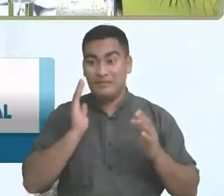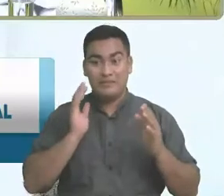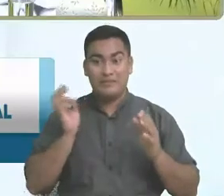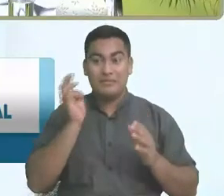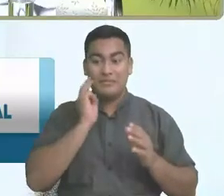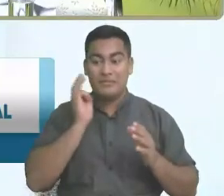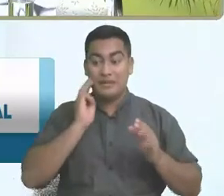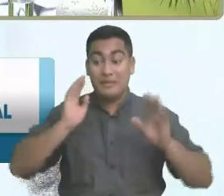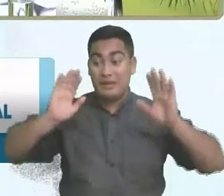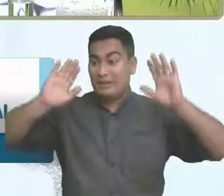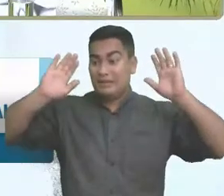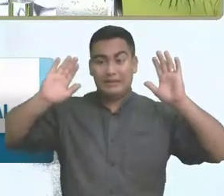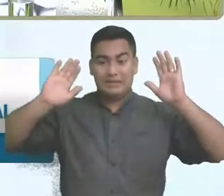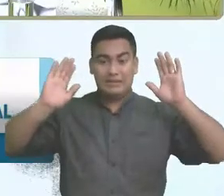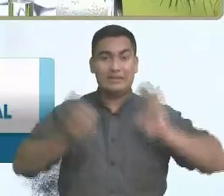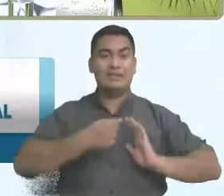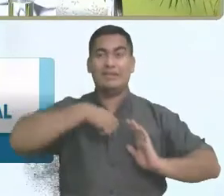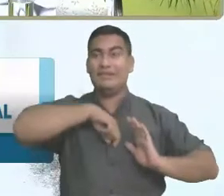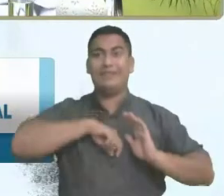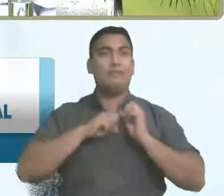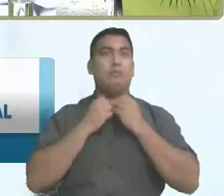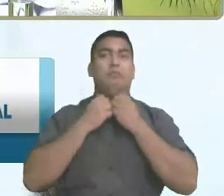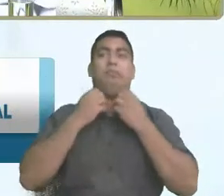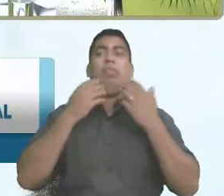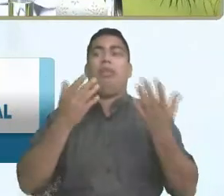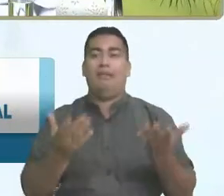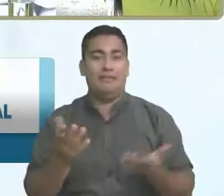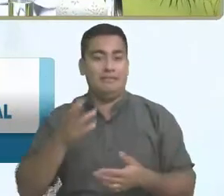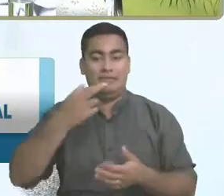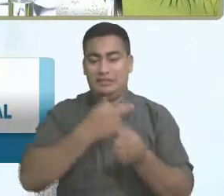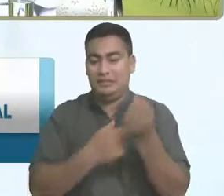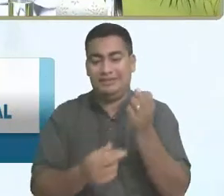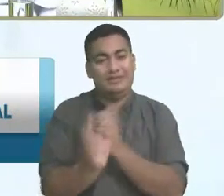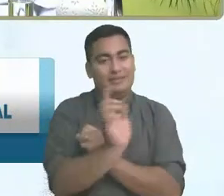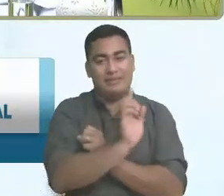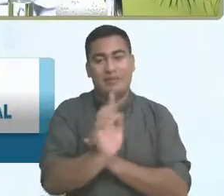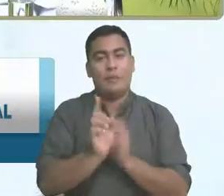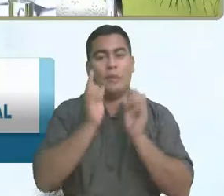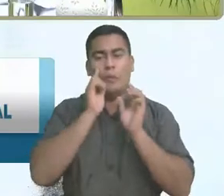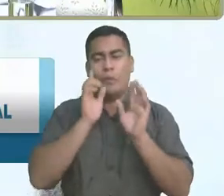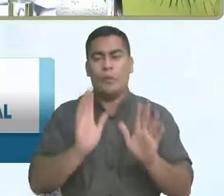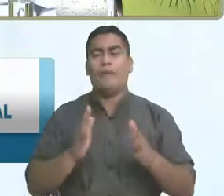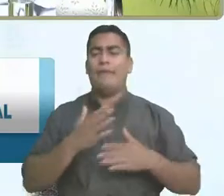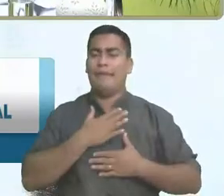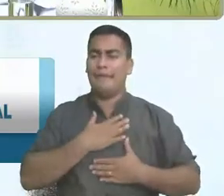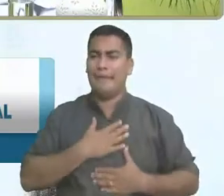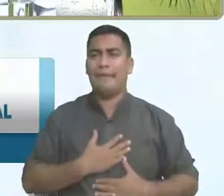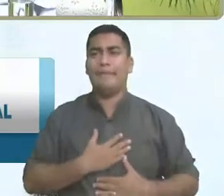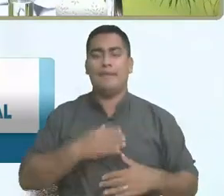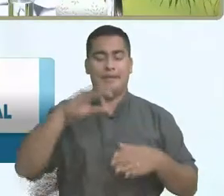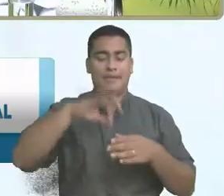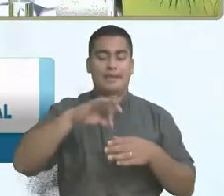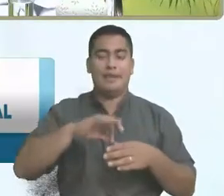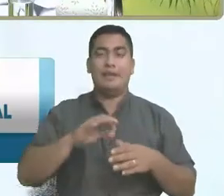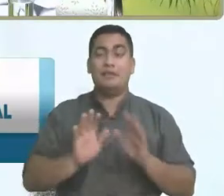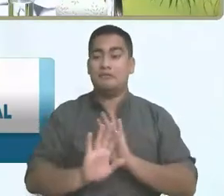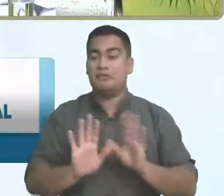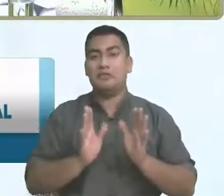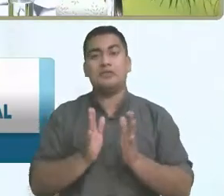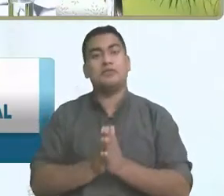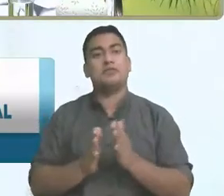esa, se reventó por dentro. Entonces, hay que ver bien y guardar la calma. Utilizar el tecito y luego llevarlo a la unidad de